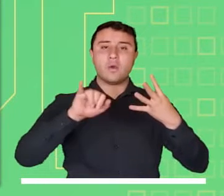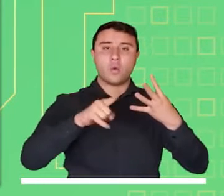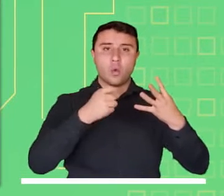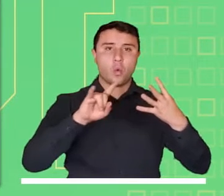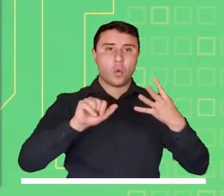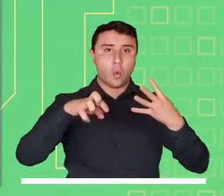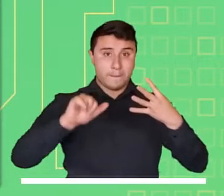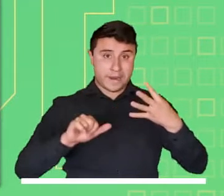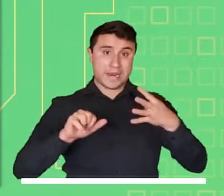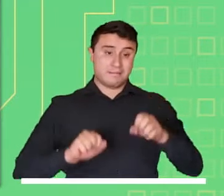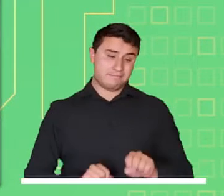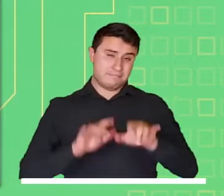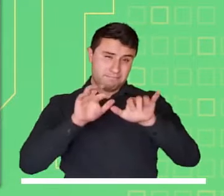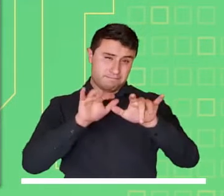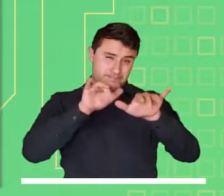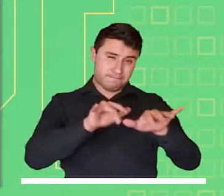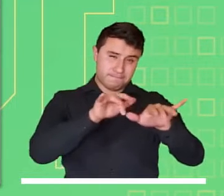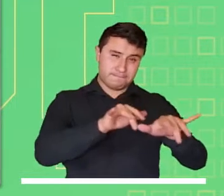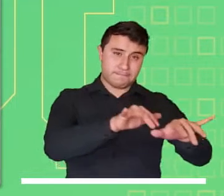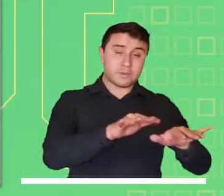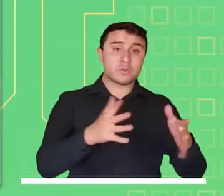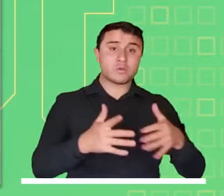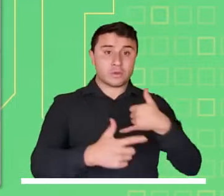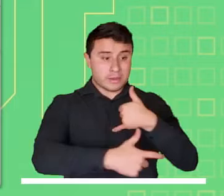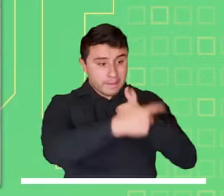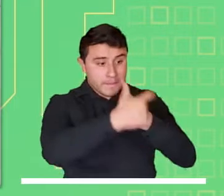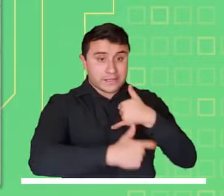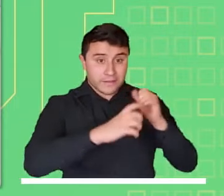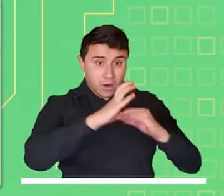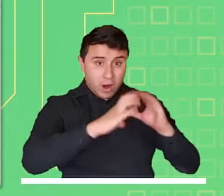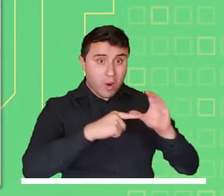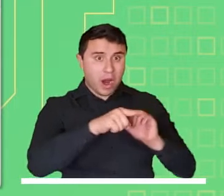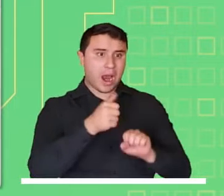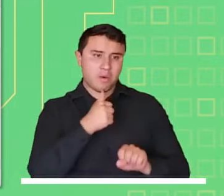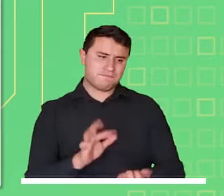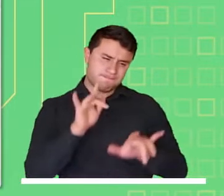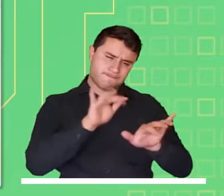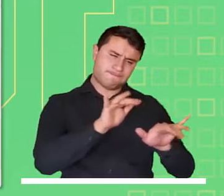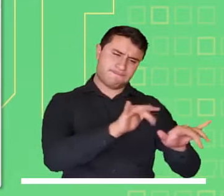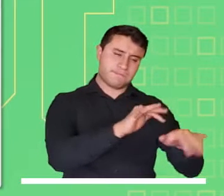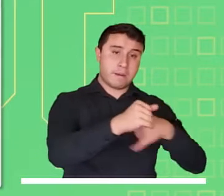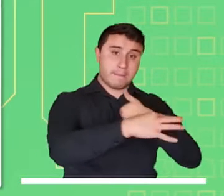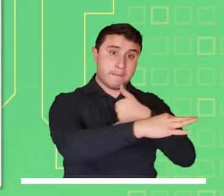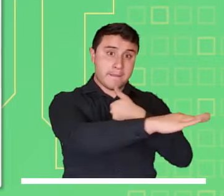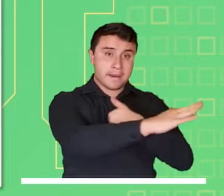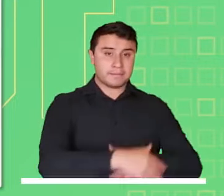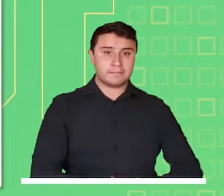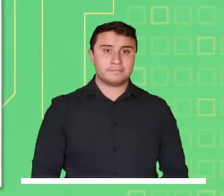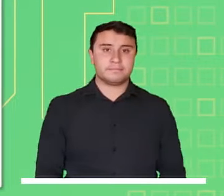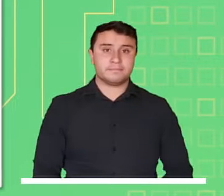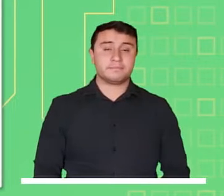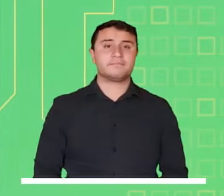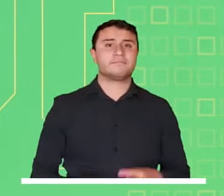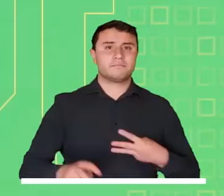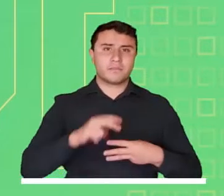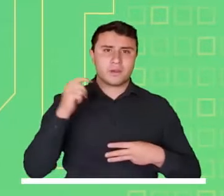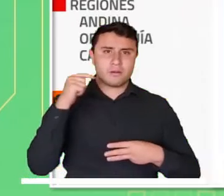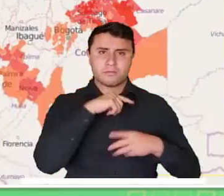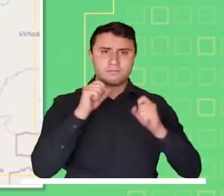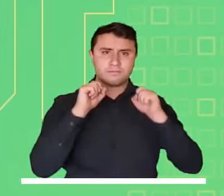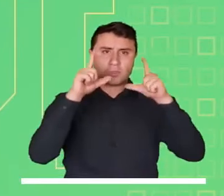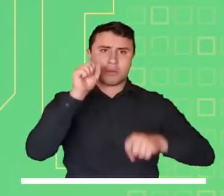Saija, Timbiquí, Guapí y sus afluentes, los cuales drenan sus aguas en el Océano Pacífico en el departamento de